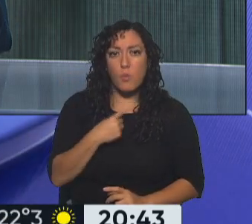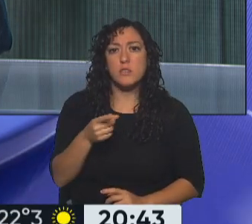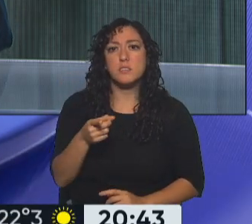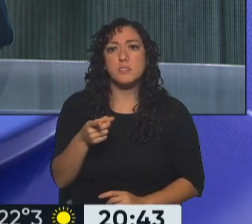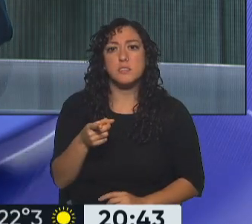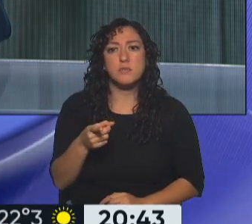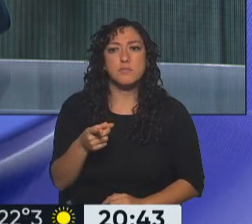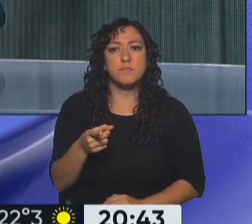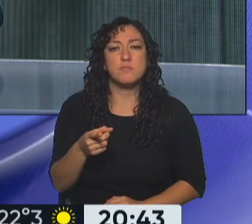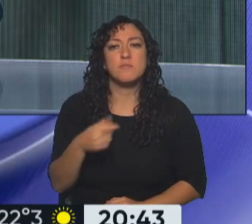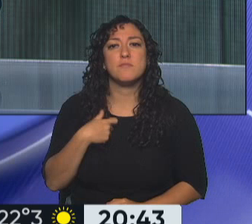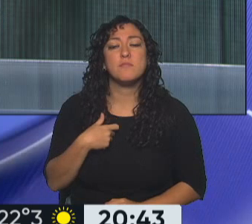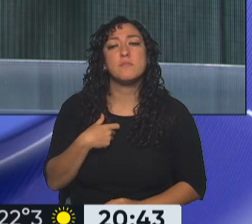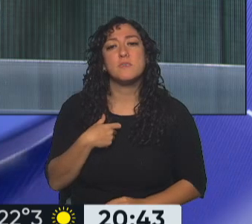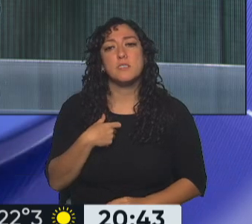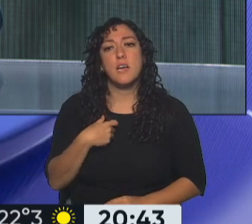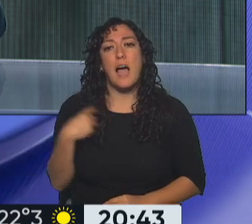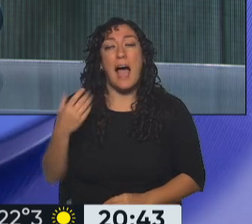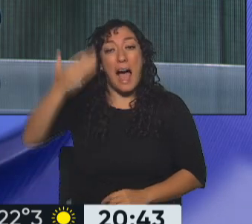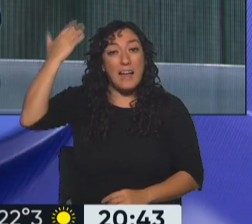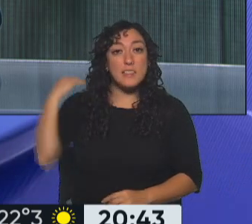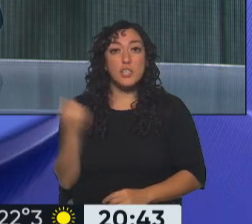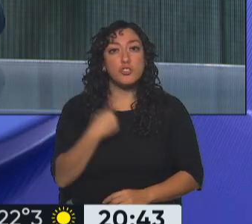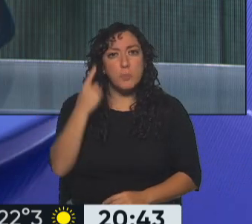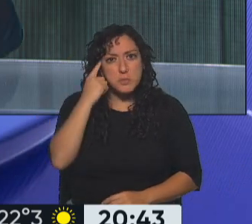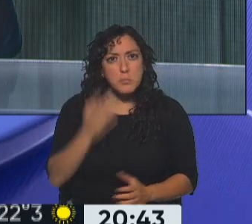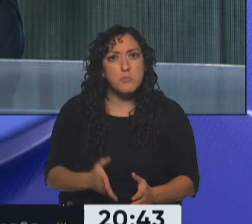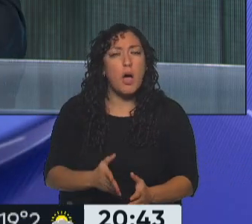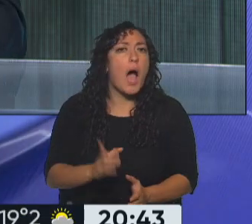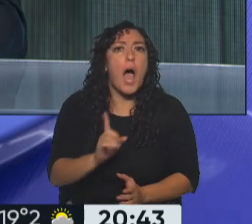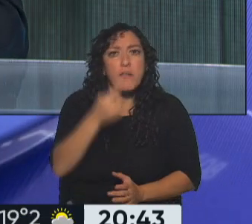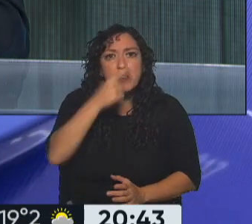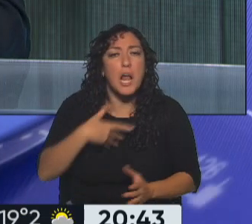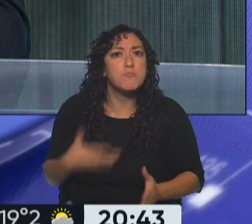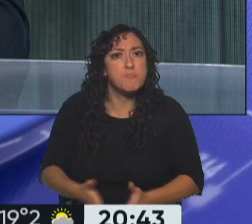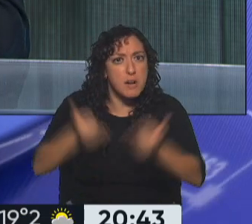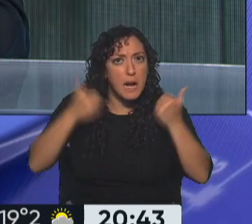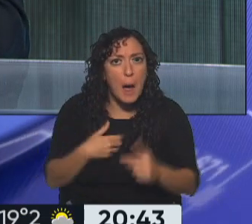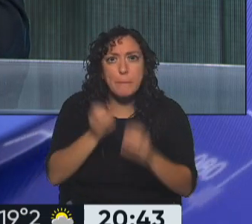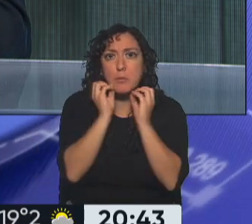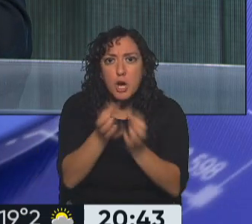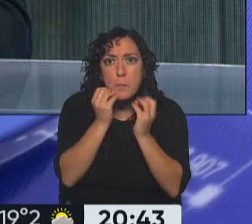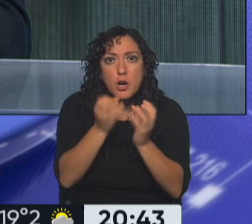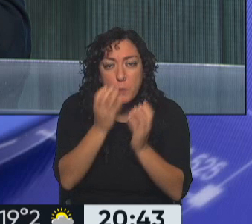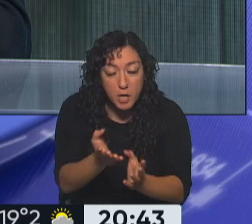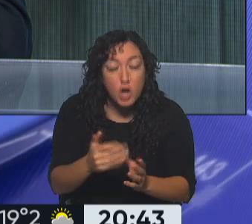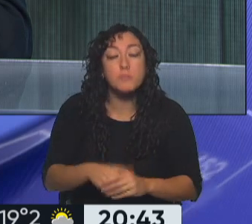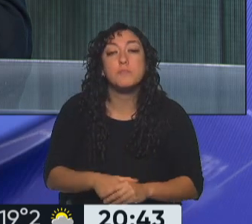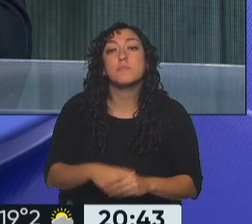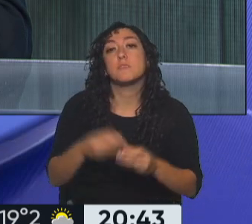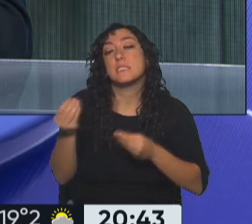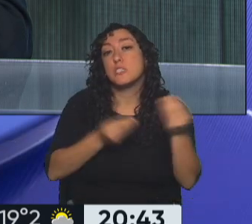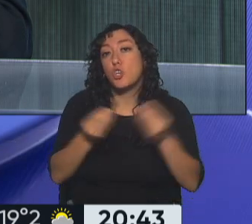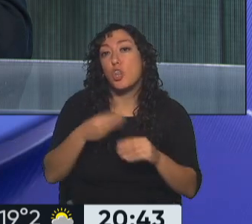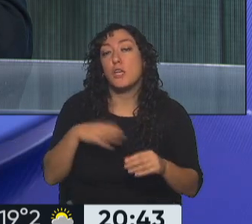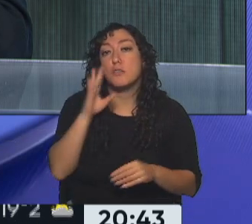diciendo, mejoró mucho más de lo que pensábamos y más rápido. Ahora, el tema que después lo dijo también el Tesoro norteamericano a la tarde